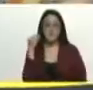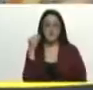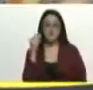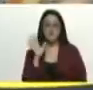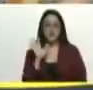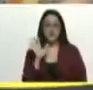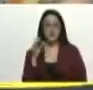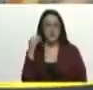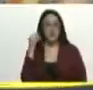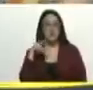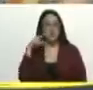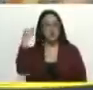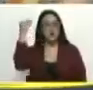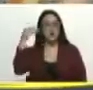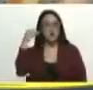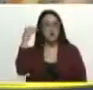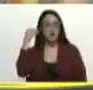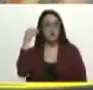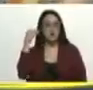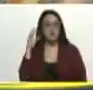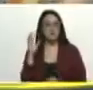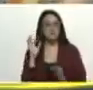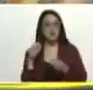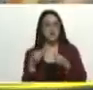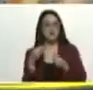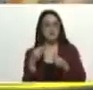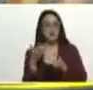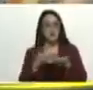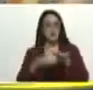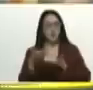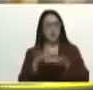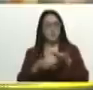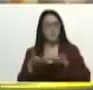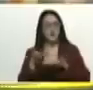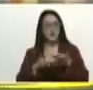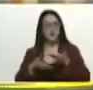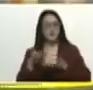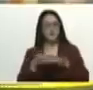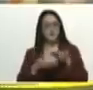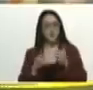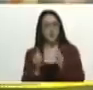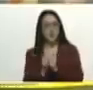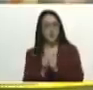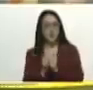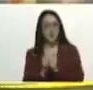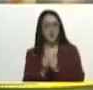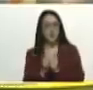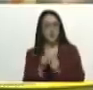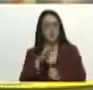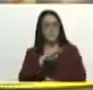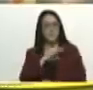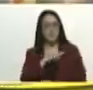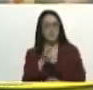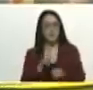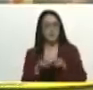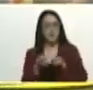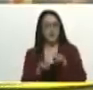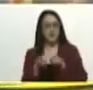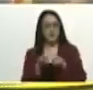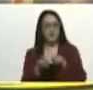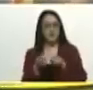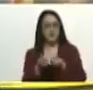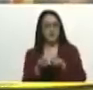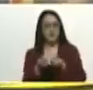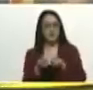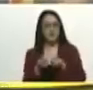nunca se me ocurrió poder establecer comercio con nuestra propia moneda.